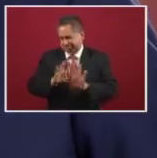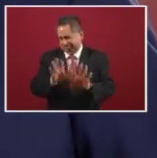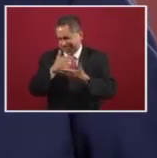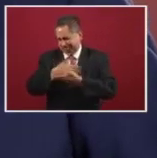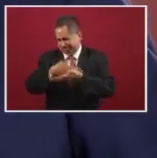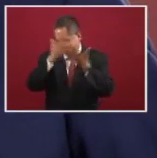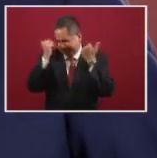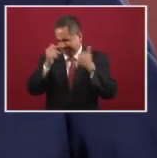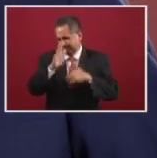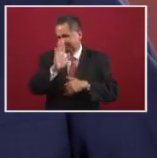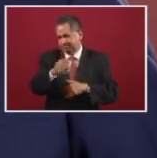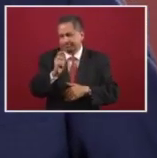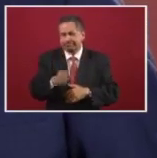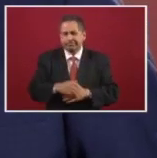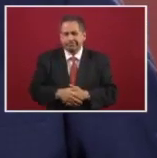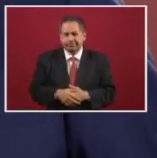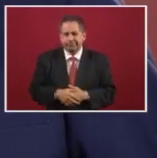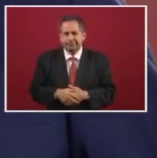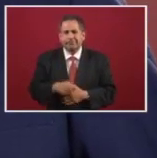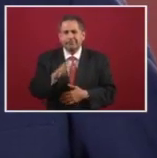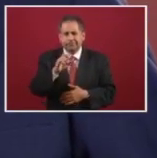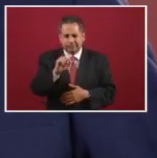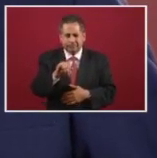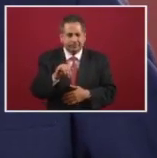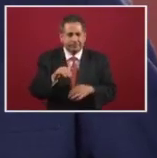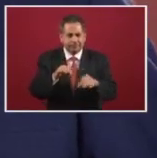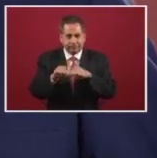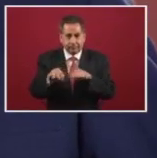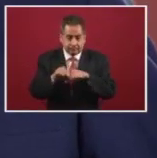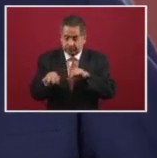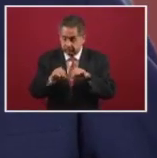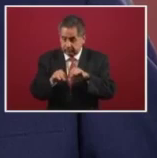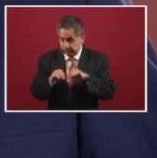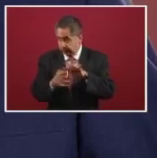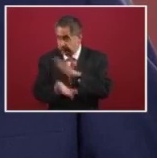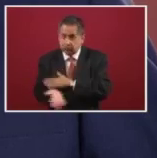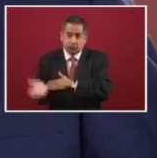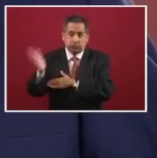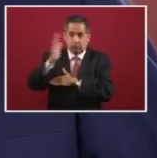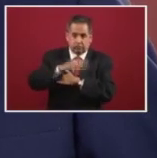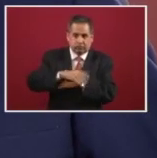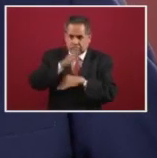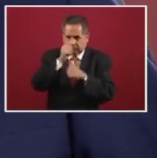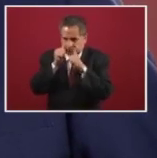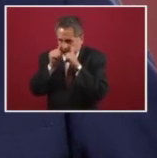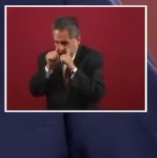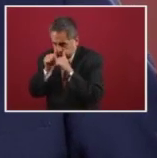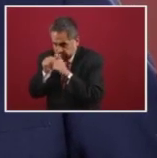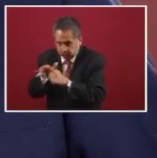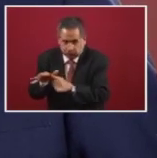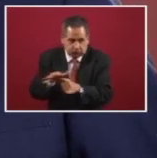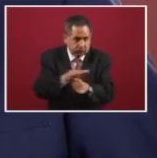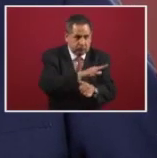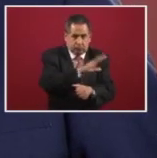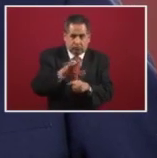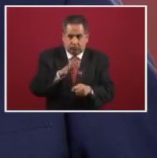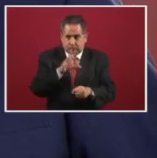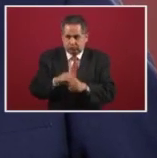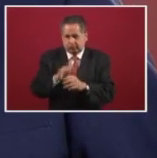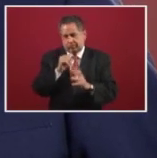Pero sí trabajo todo el tiempo y todo, pero no me alcanza para estar al tanto de